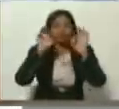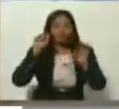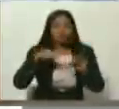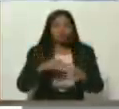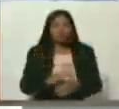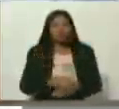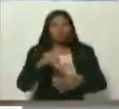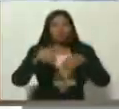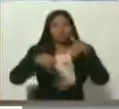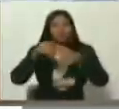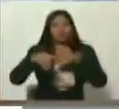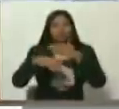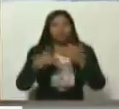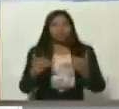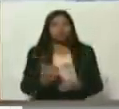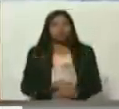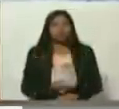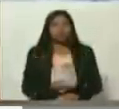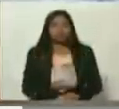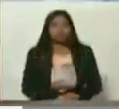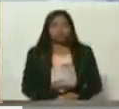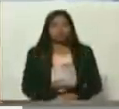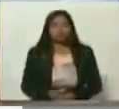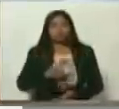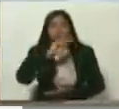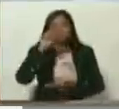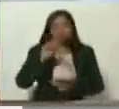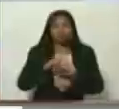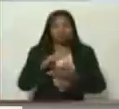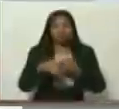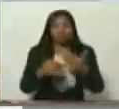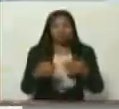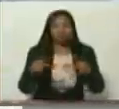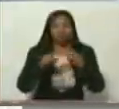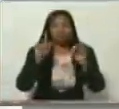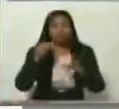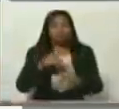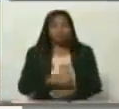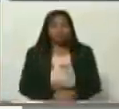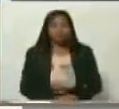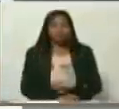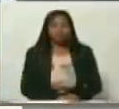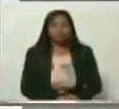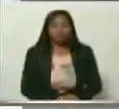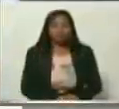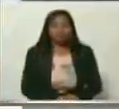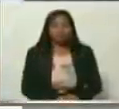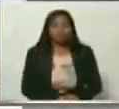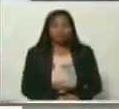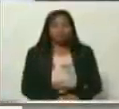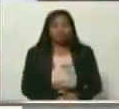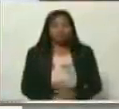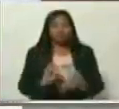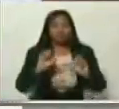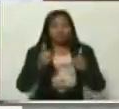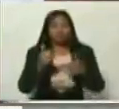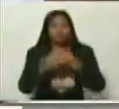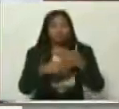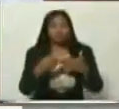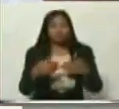Junta Electoral Nacional. De modo tal que por eso es que lanza la primera